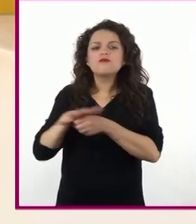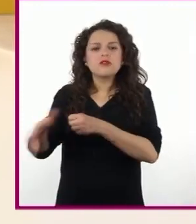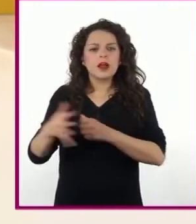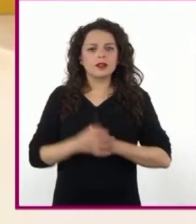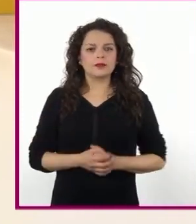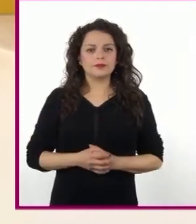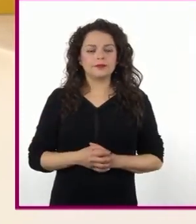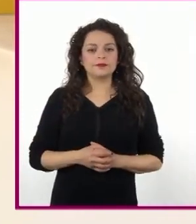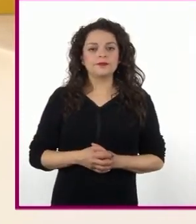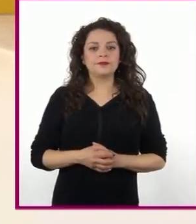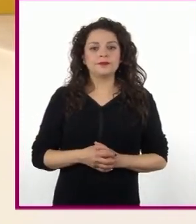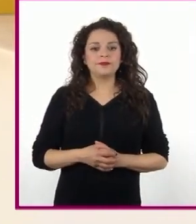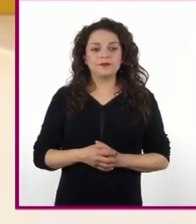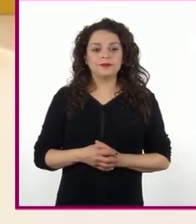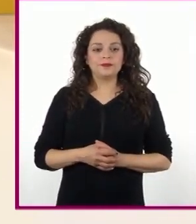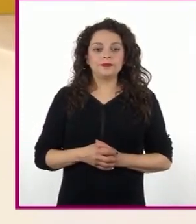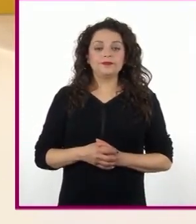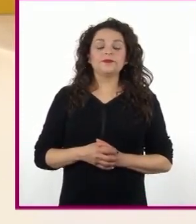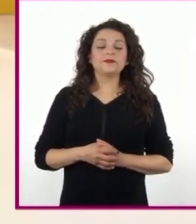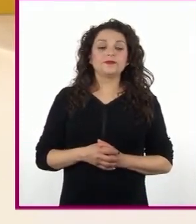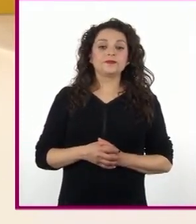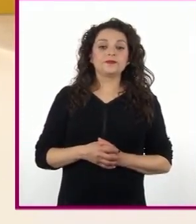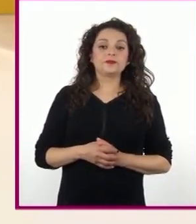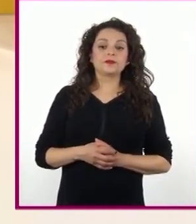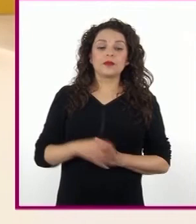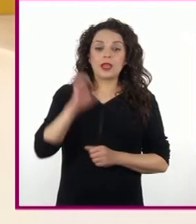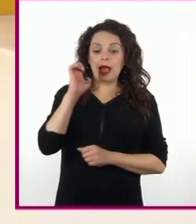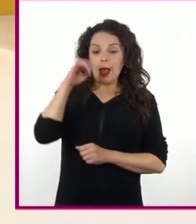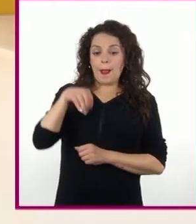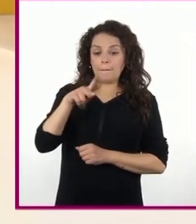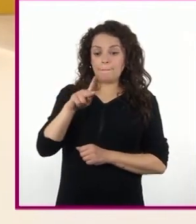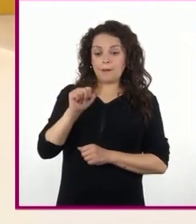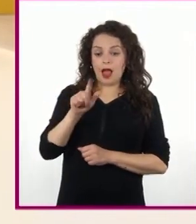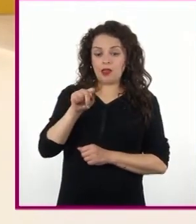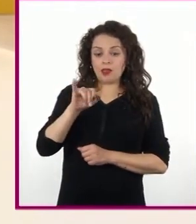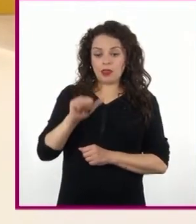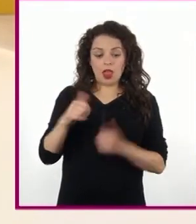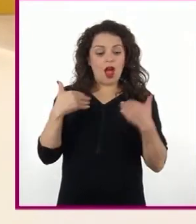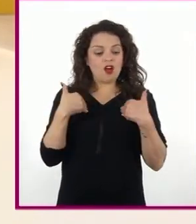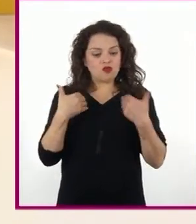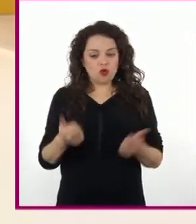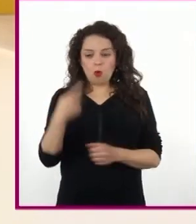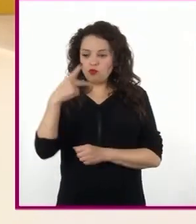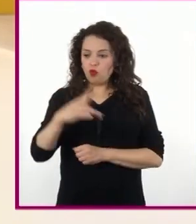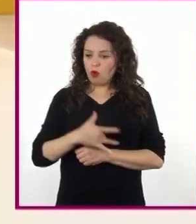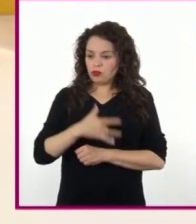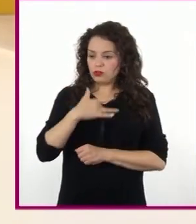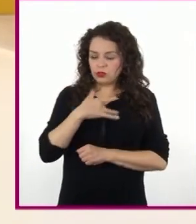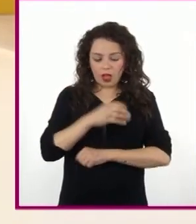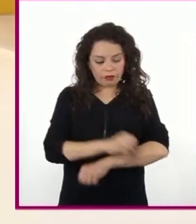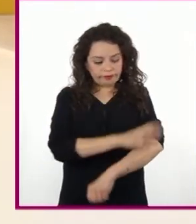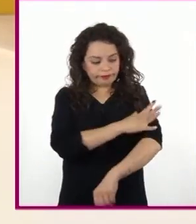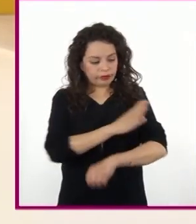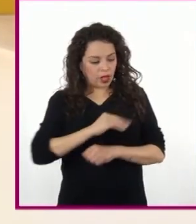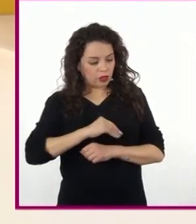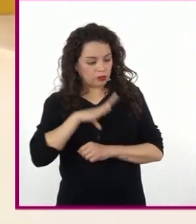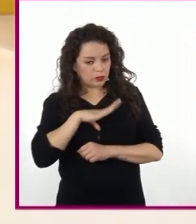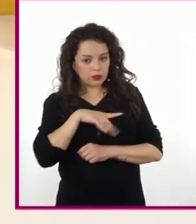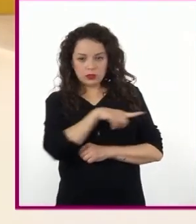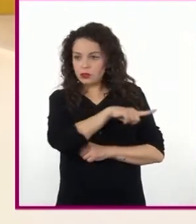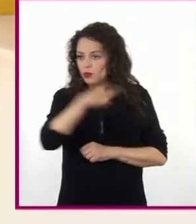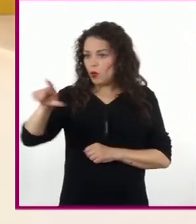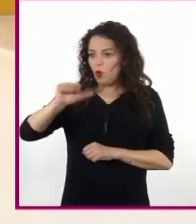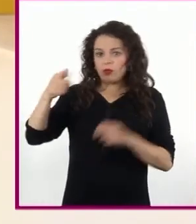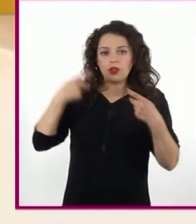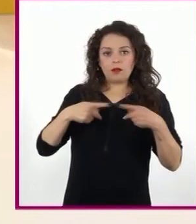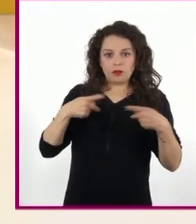su parte, la empatía es la capacidad de comprender los sentimientos y emociones de las y los demás,